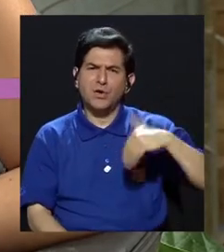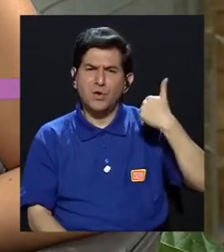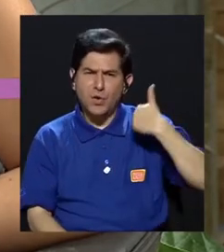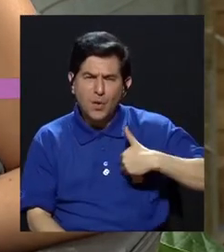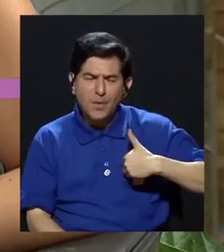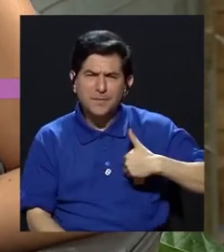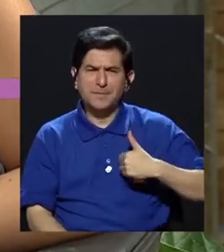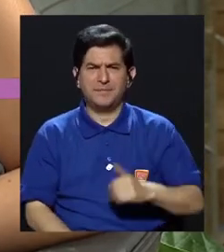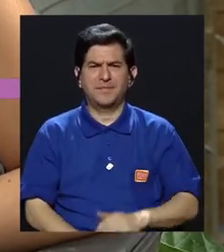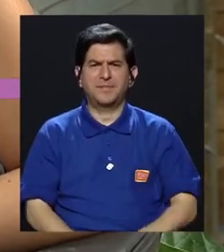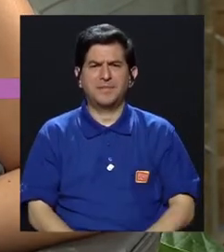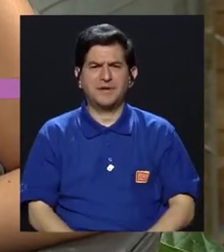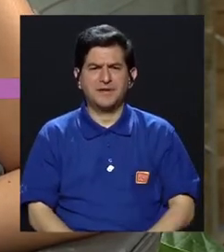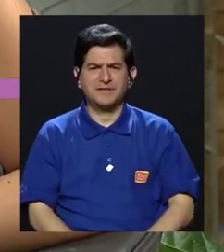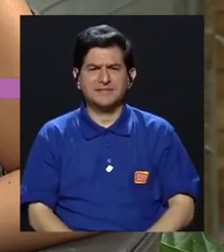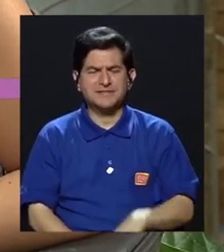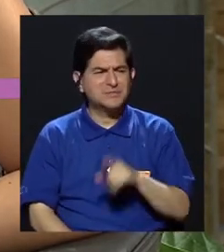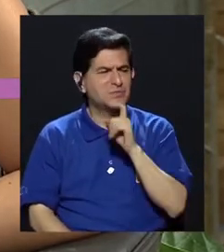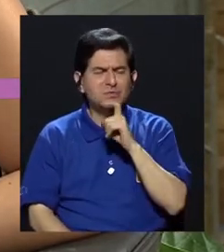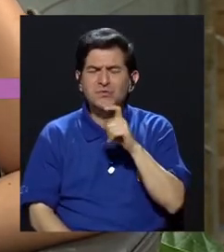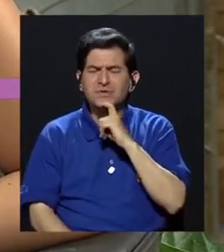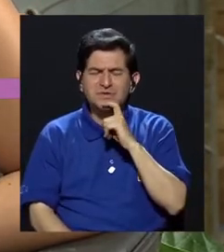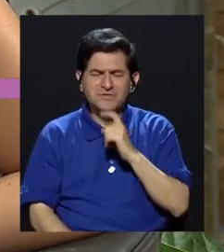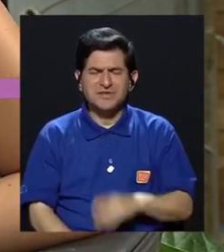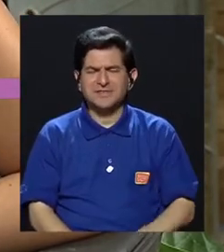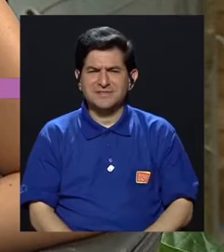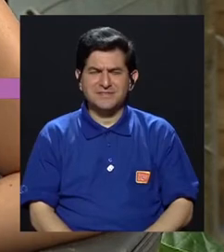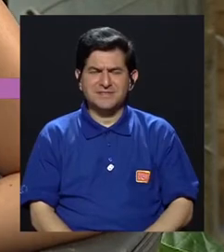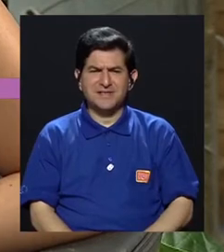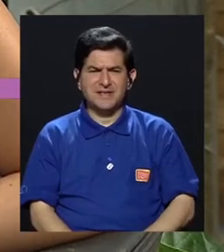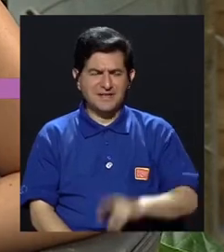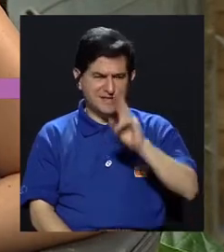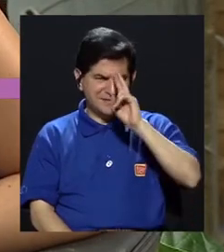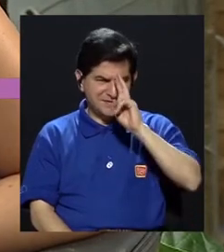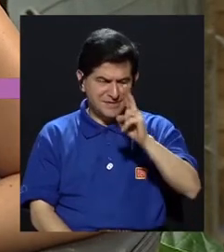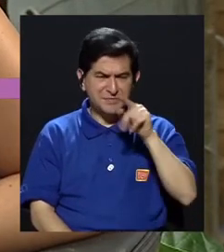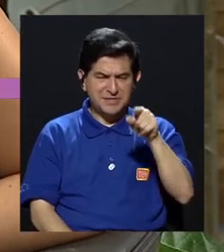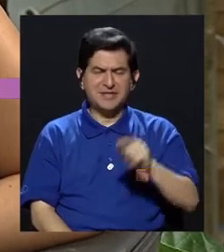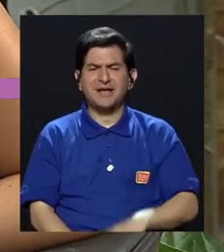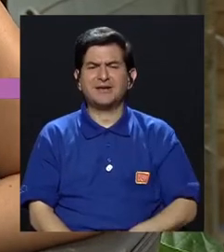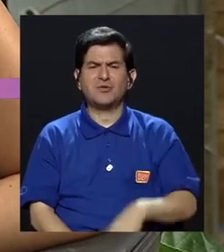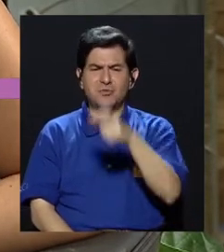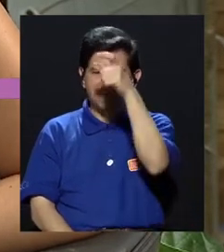hombres les es difícil el reconocimiento como un ser vulnerable.